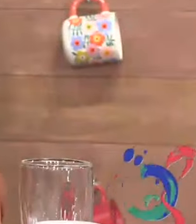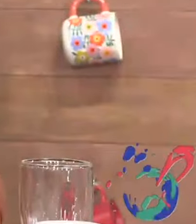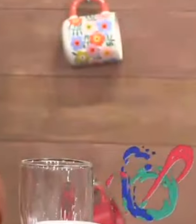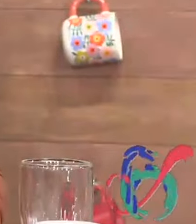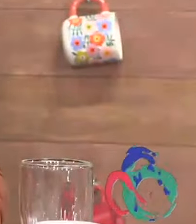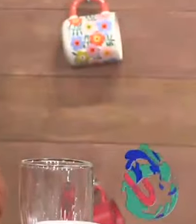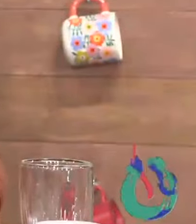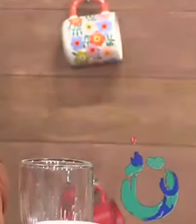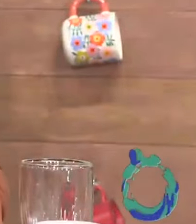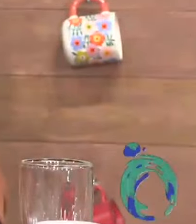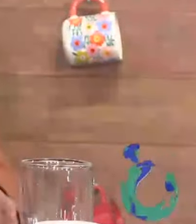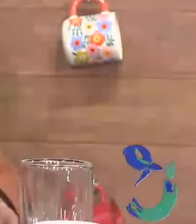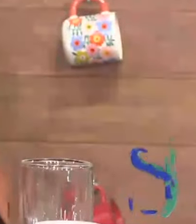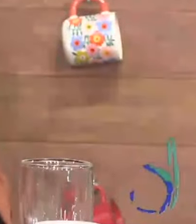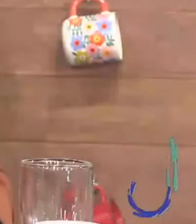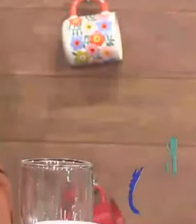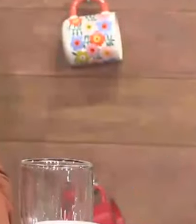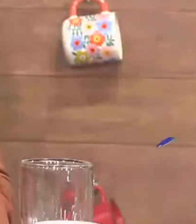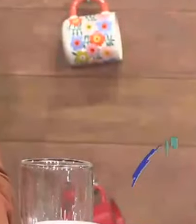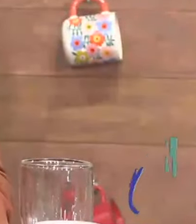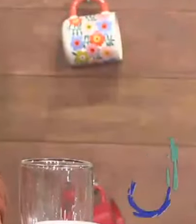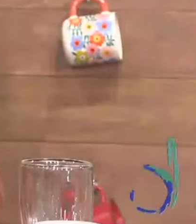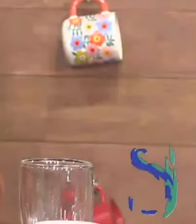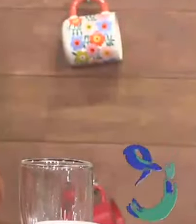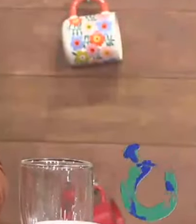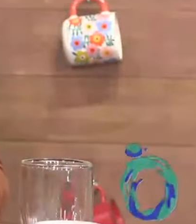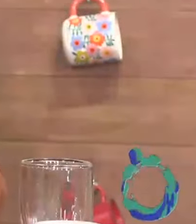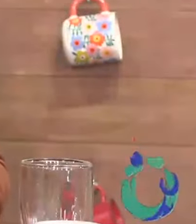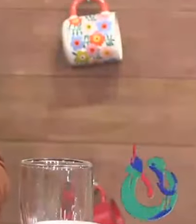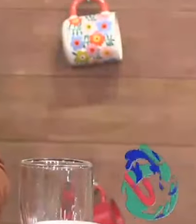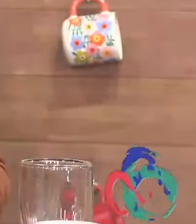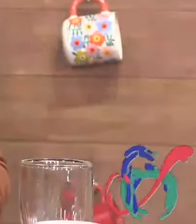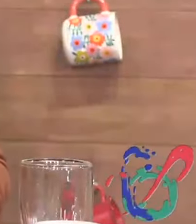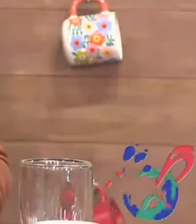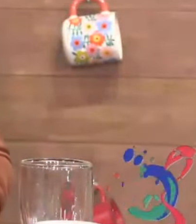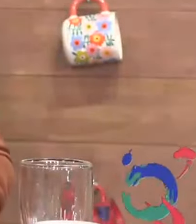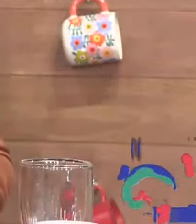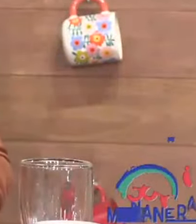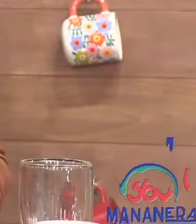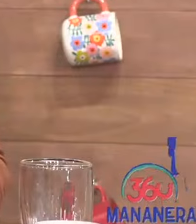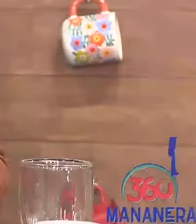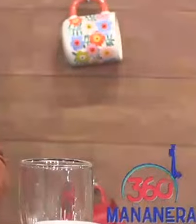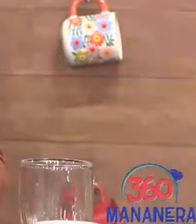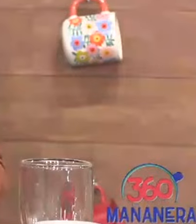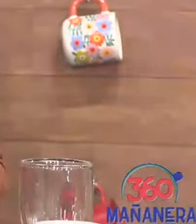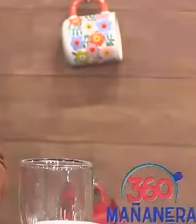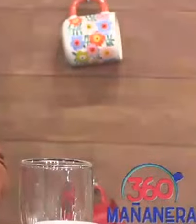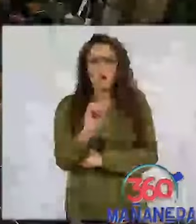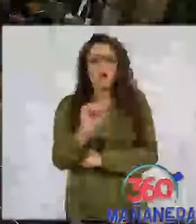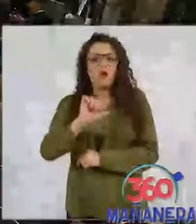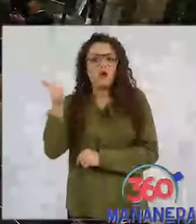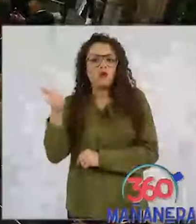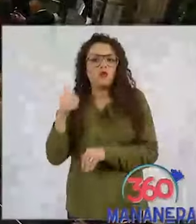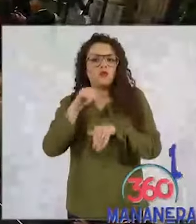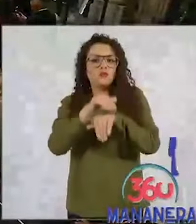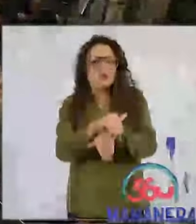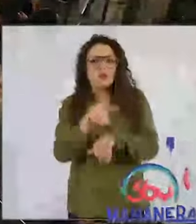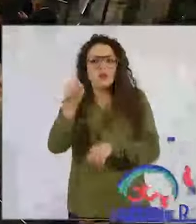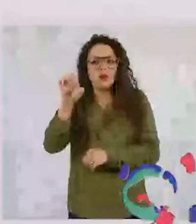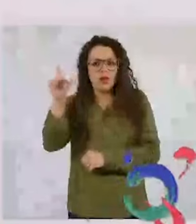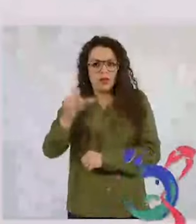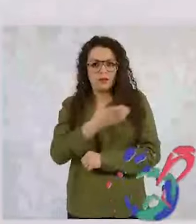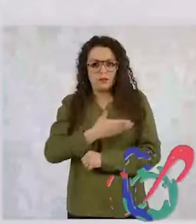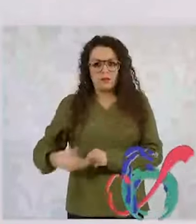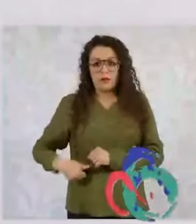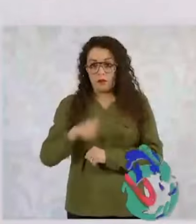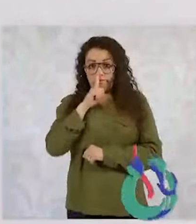lo que todo mundo cree y piensa de esa persona así lo menciona la presidenta el día de hoy no